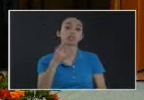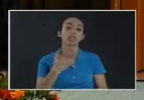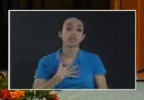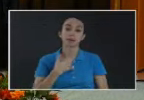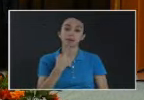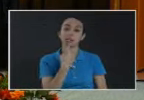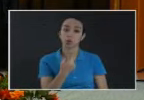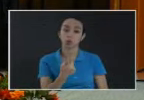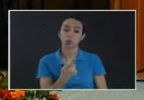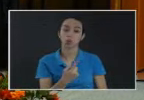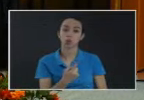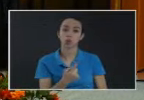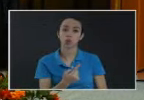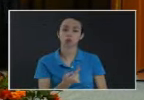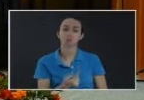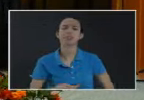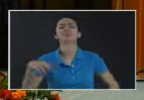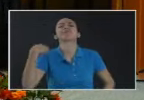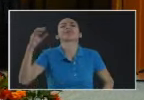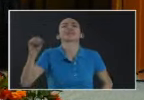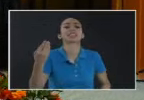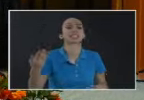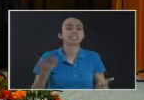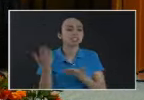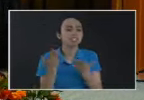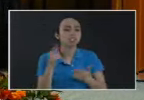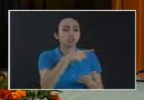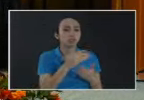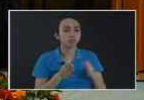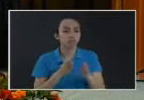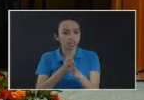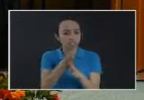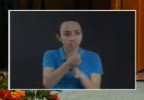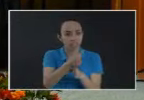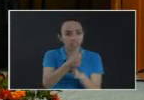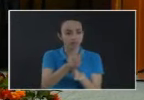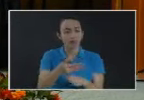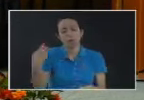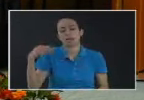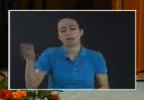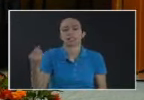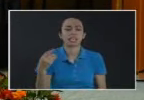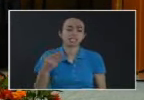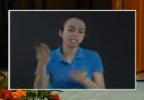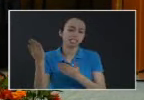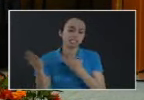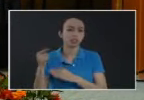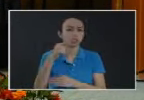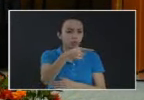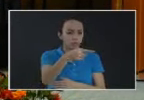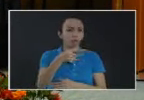dijo: ¿de qué ha servido tu fidelidad? ¿De qué ha servido tu